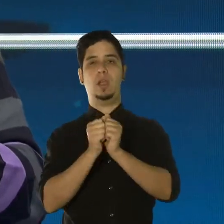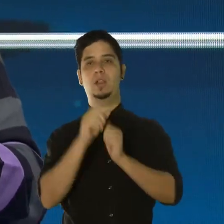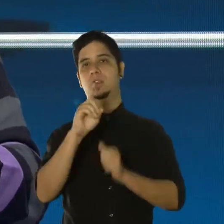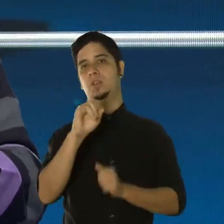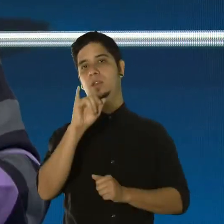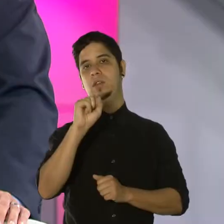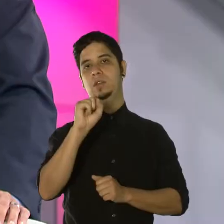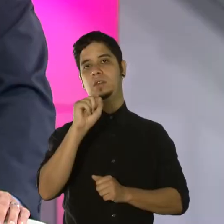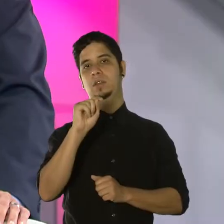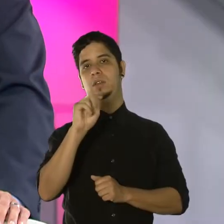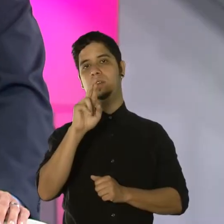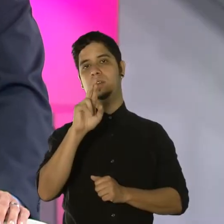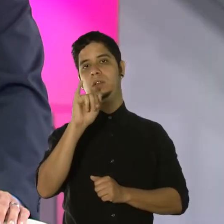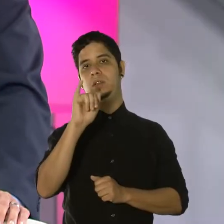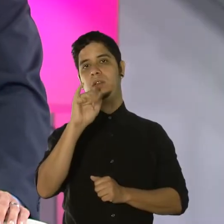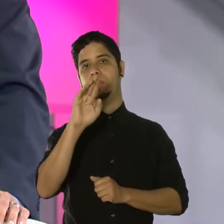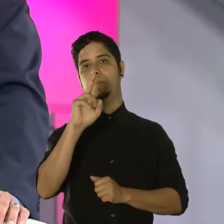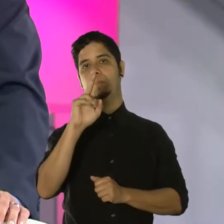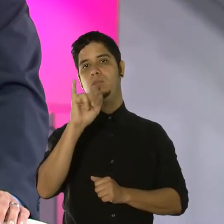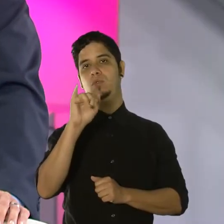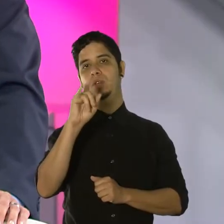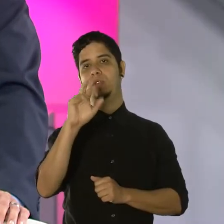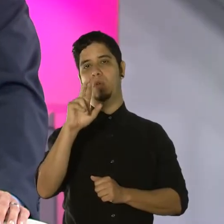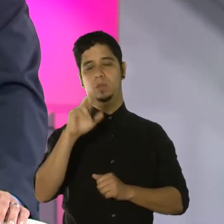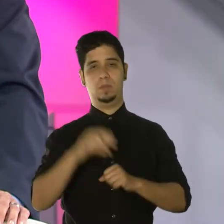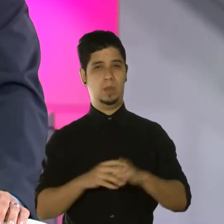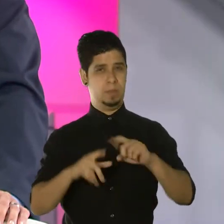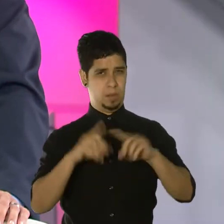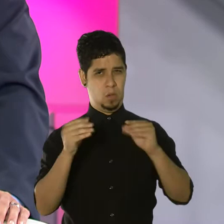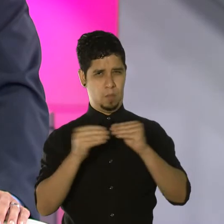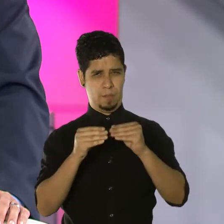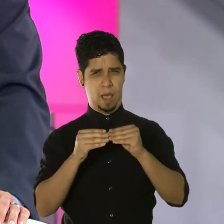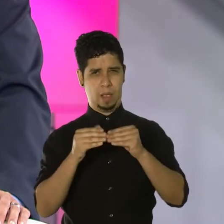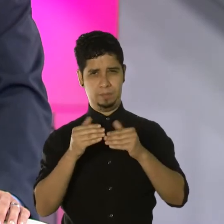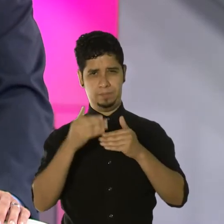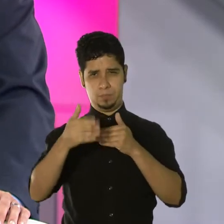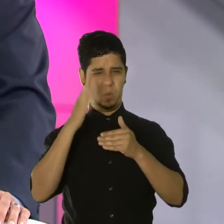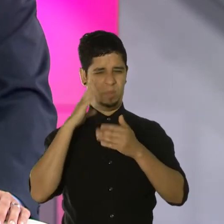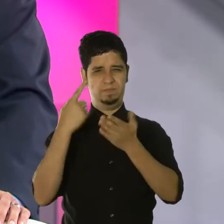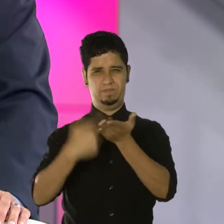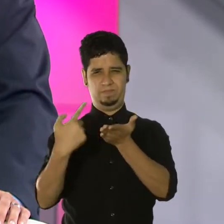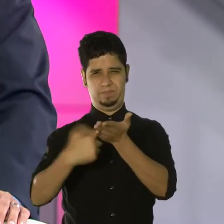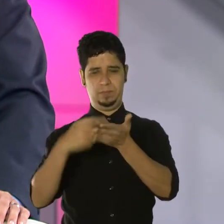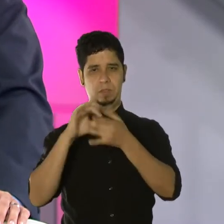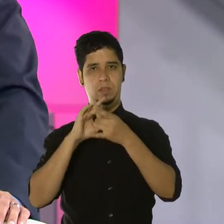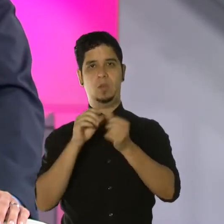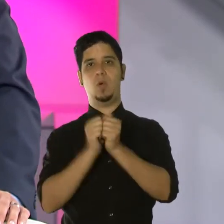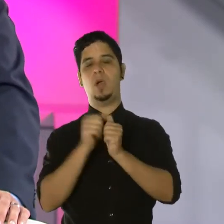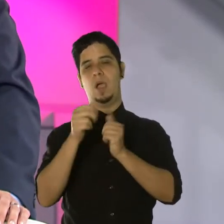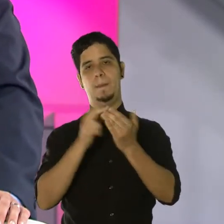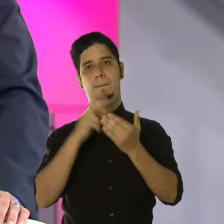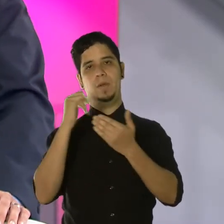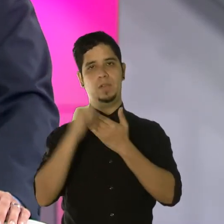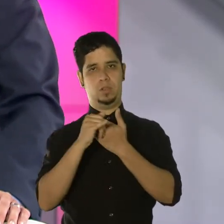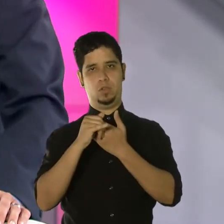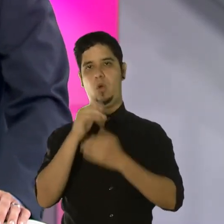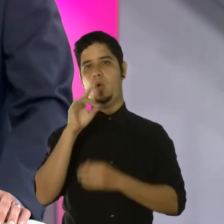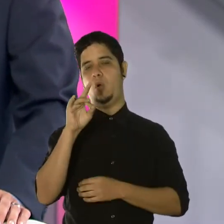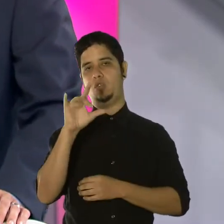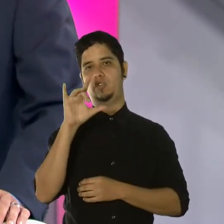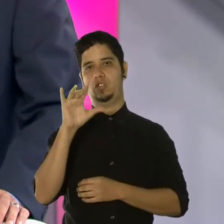distribuidor. Por eso, más adelante vamos a dialogar sobre ello más a profundidad, sobre el proyecto de la Cámara